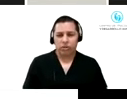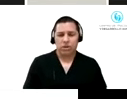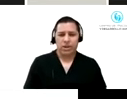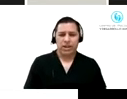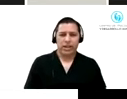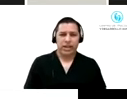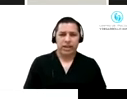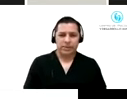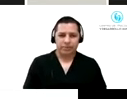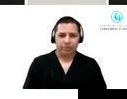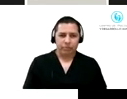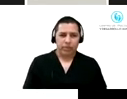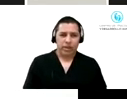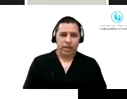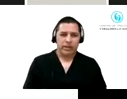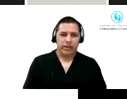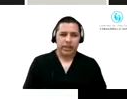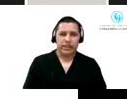de alguna manera